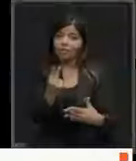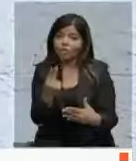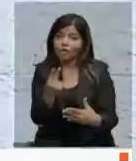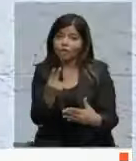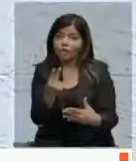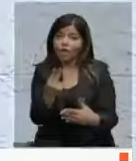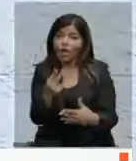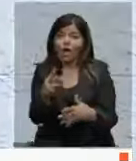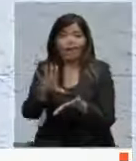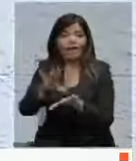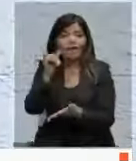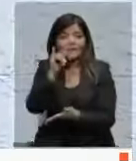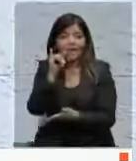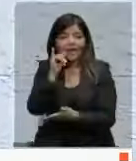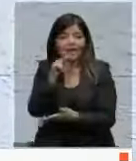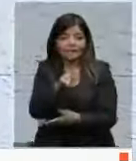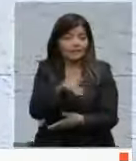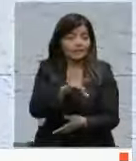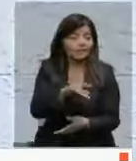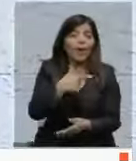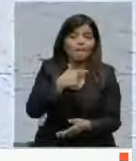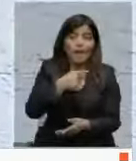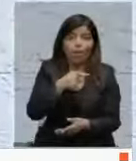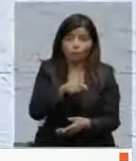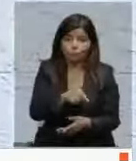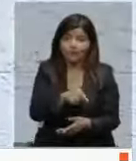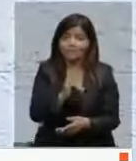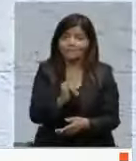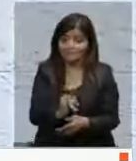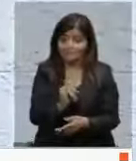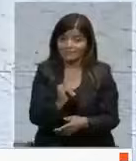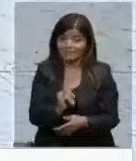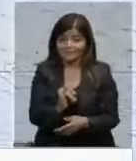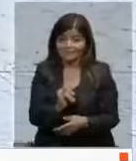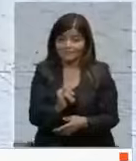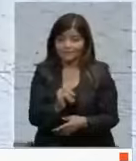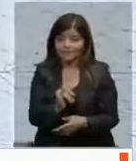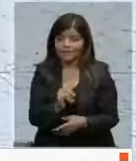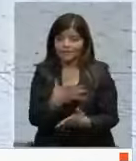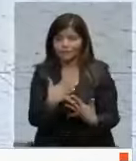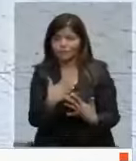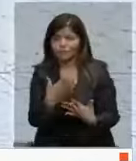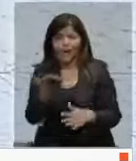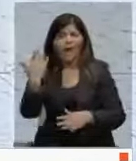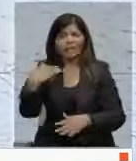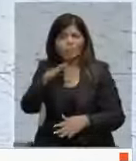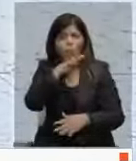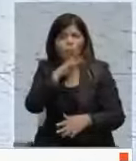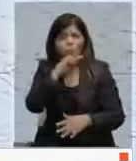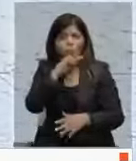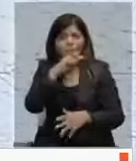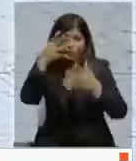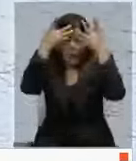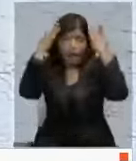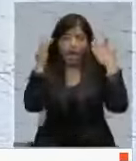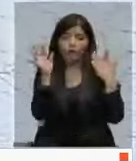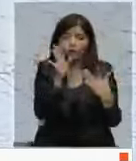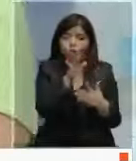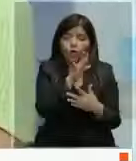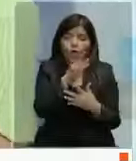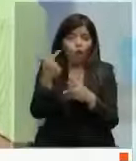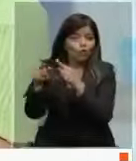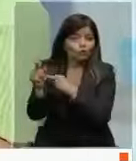Italia el flamenco sí me gusta eh creo que una vez lo usé para una decoloración cuando tenía el pelo